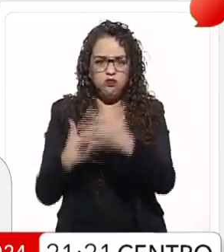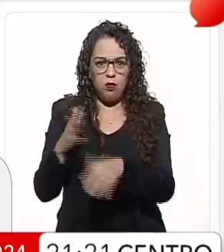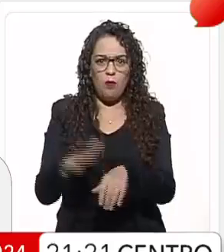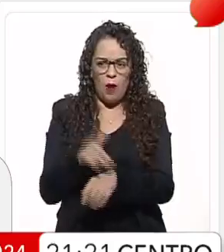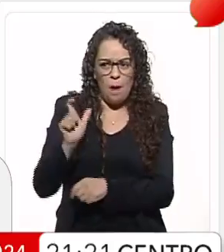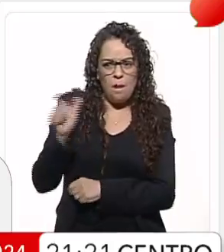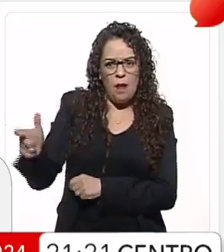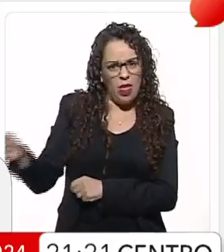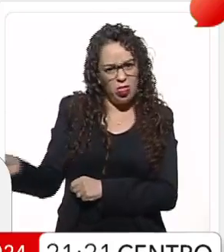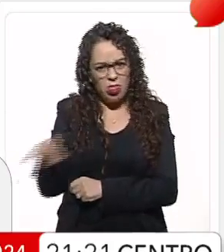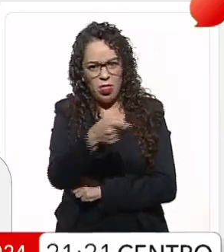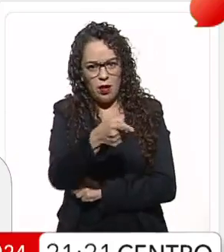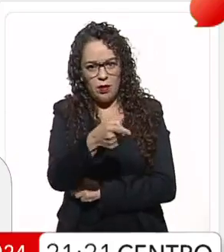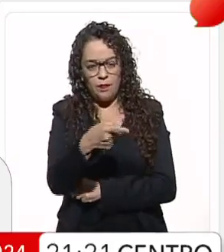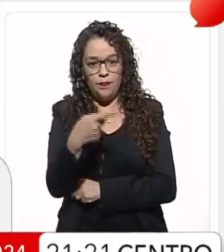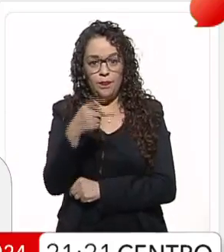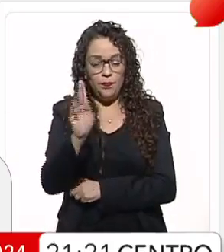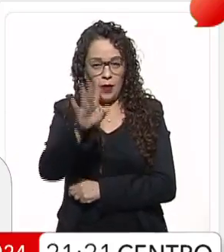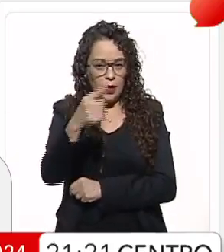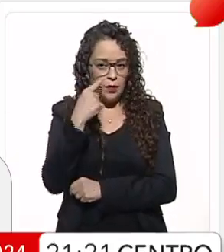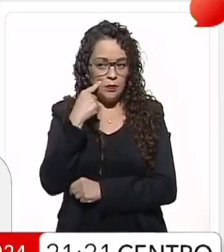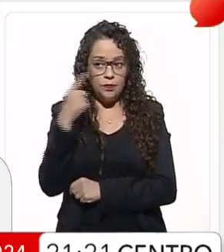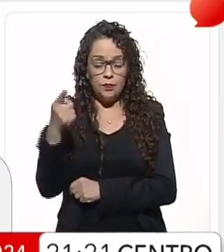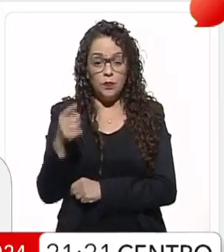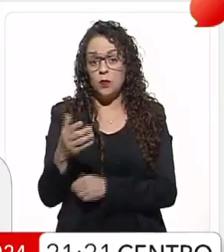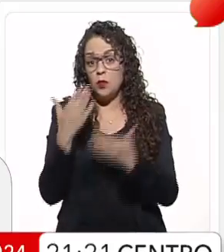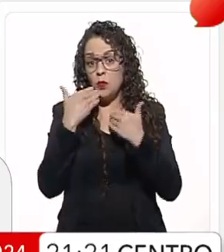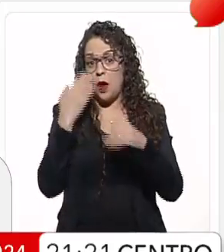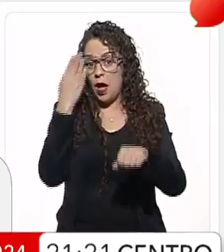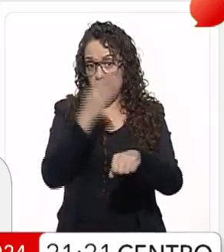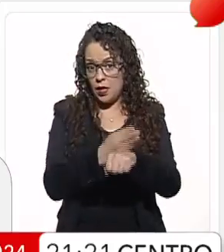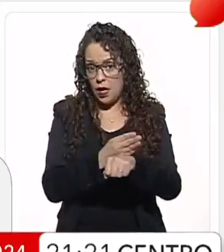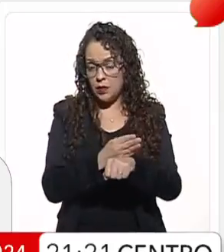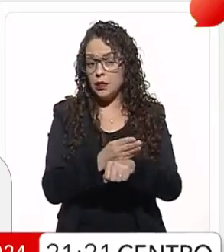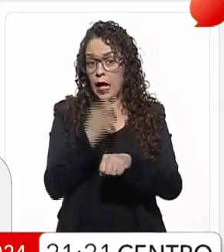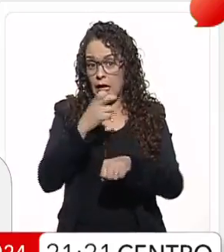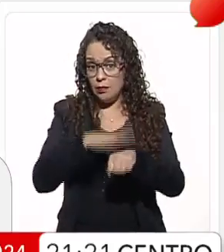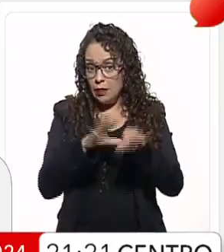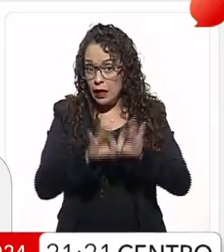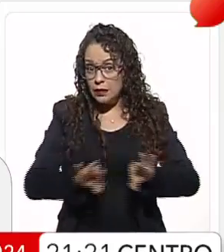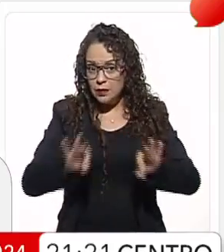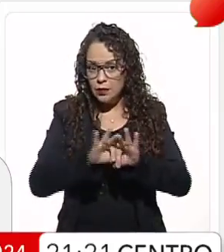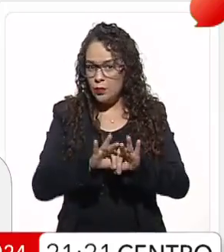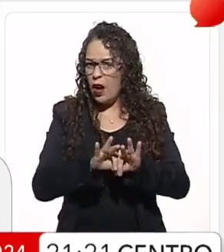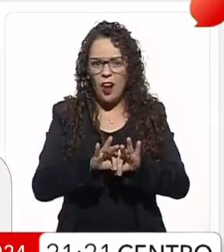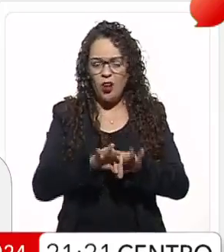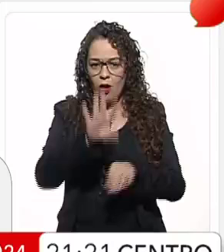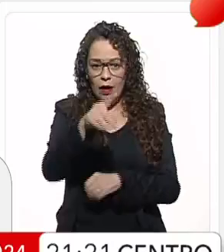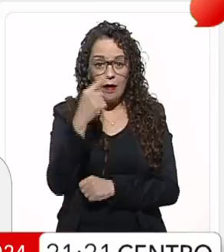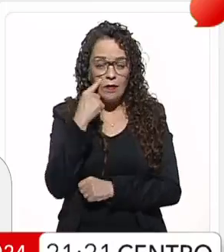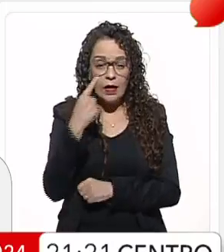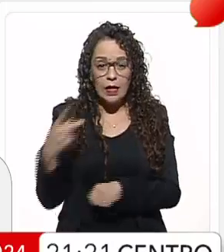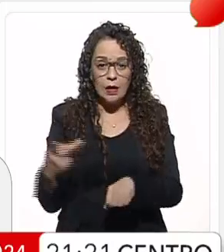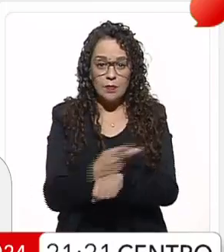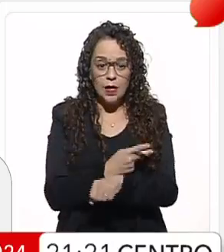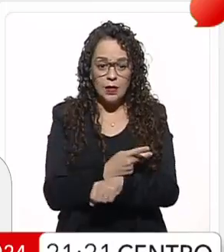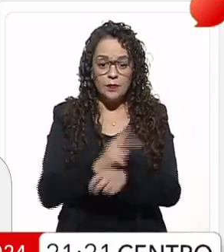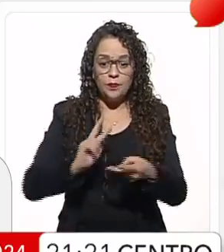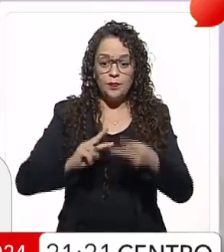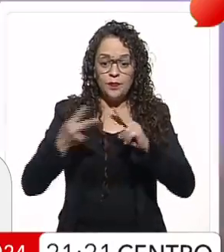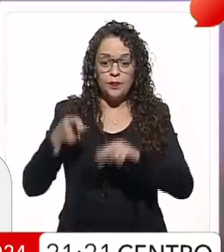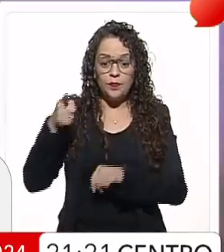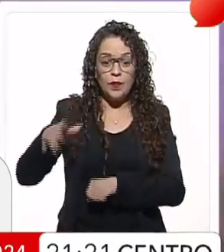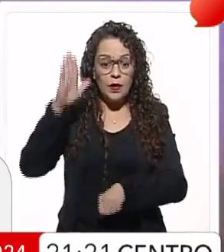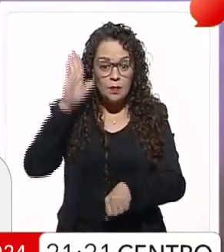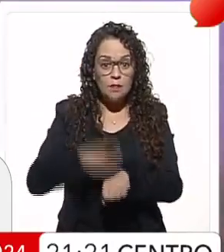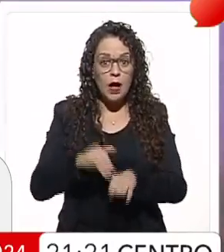ya que sea impune o que todas estas publicaciones no tengan ningún tipo de penalización, sino más bien lo contrario, son los contenidos más